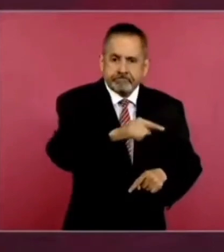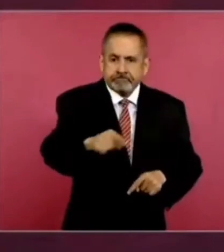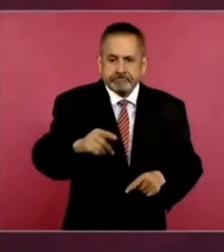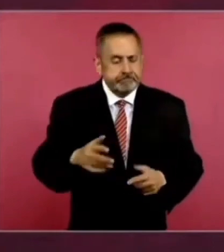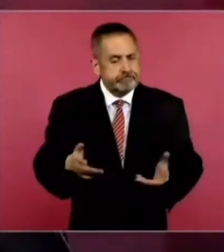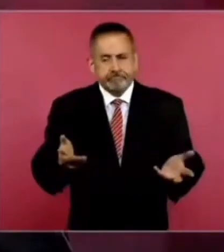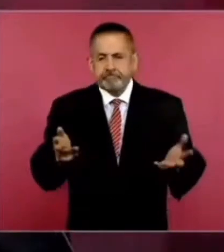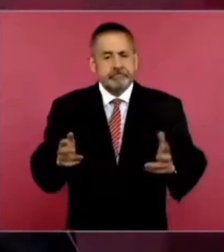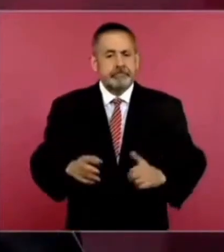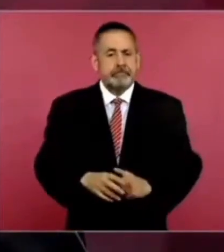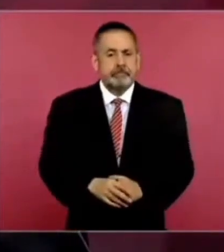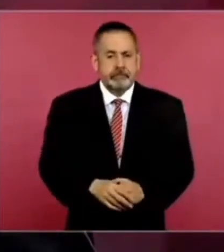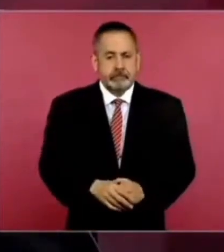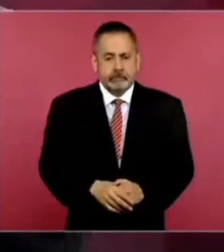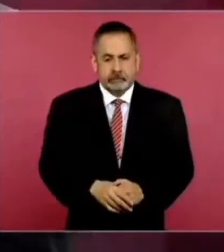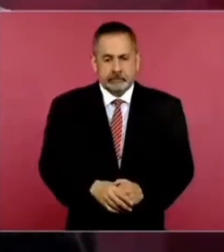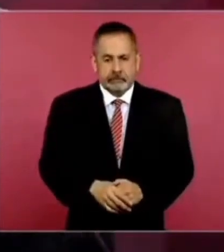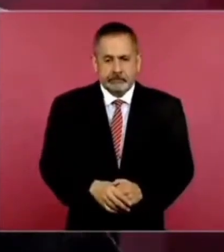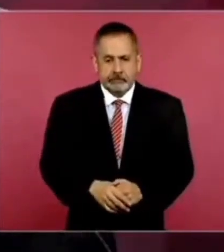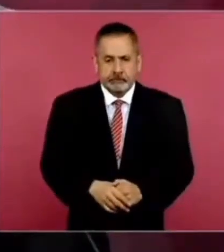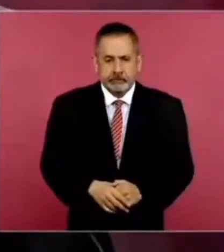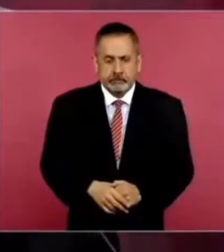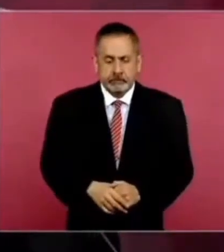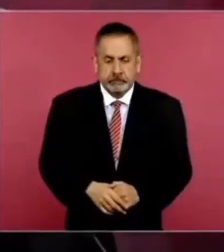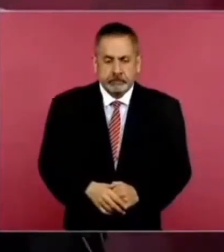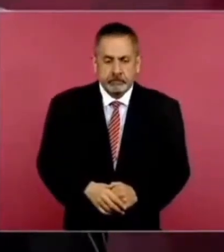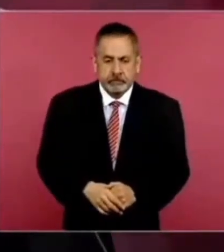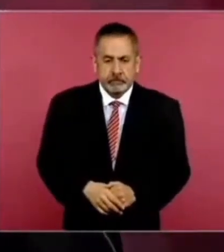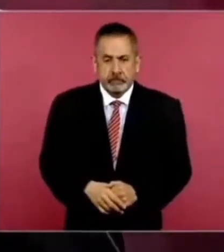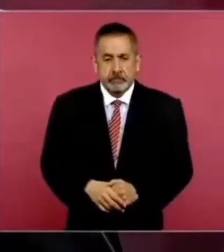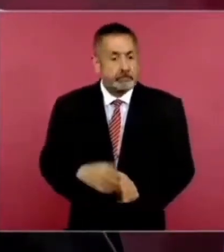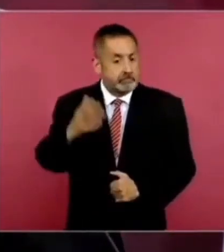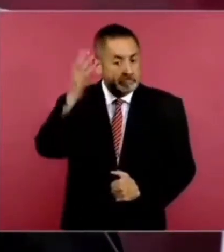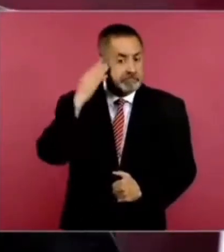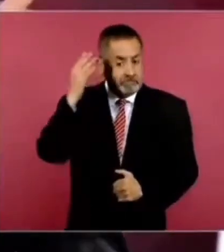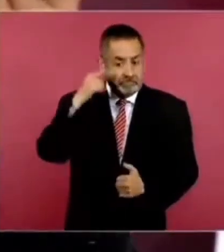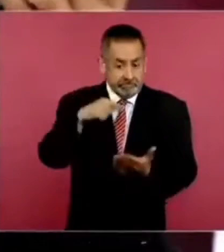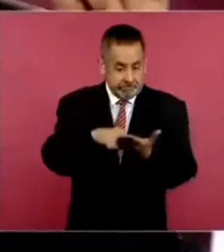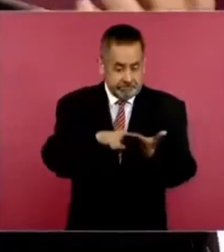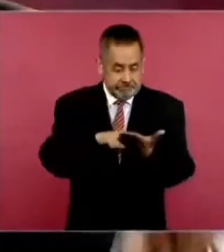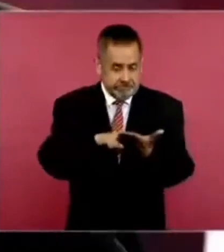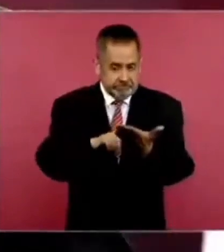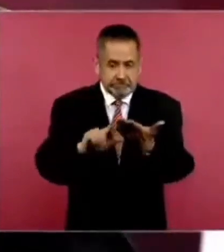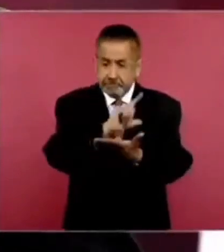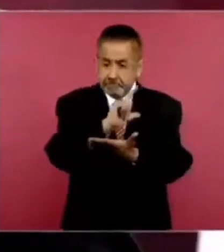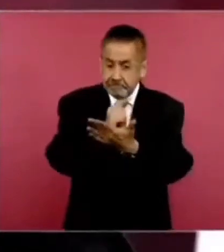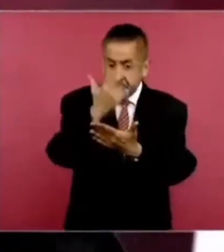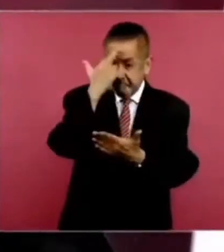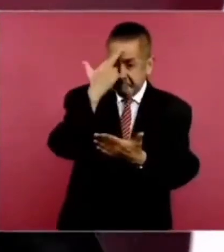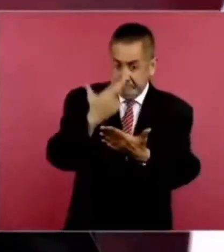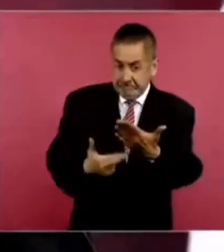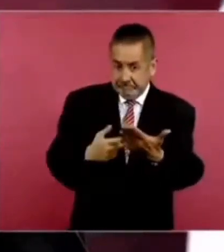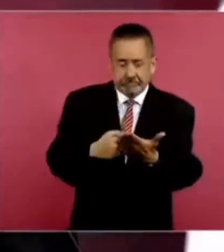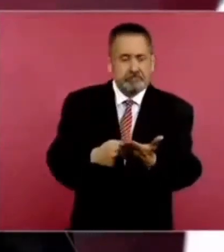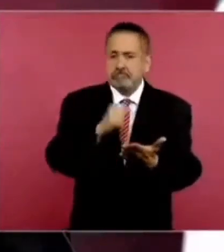Bueno, ni siquiera se consideraba como delito grave